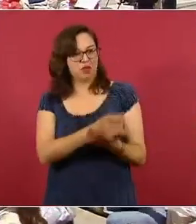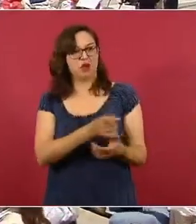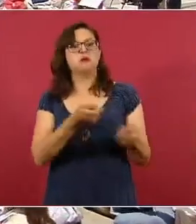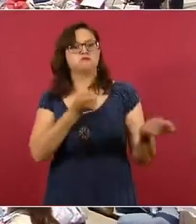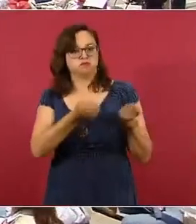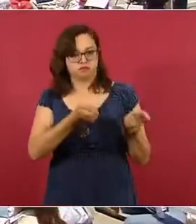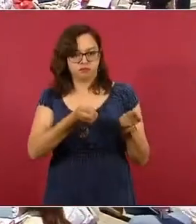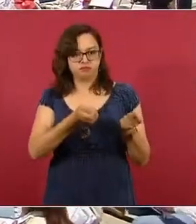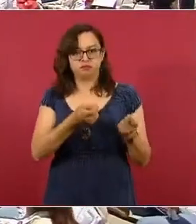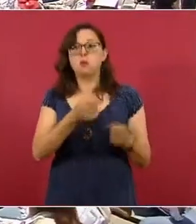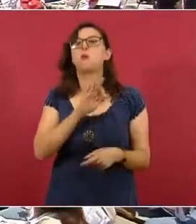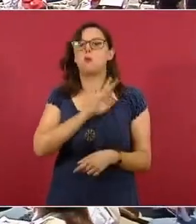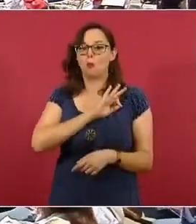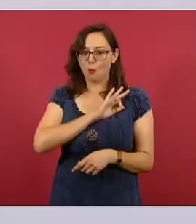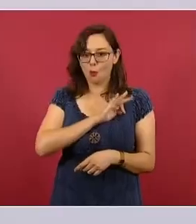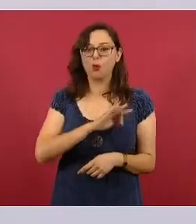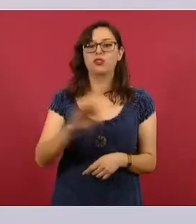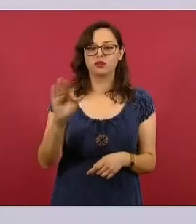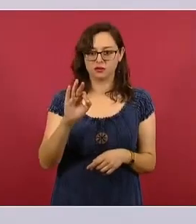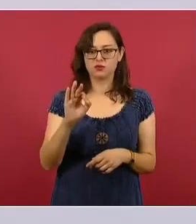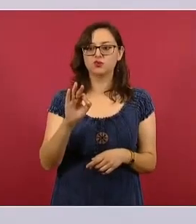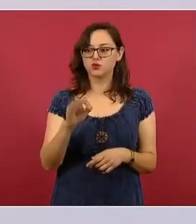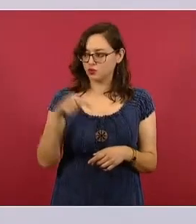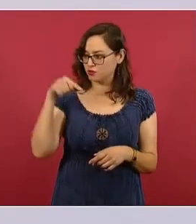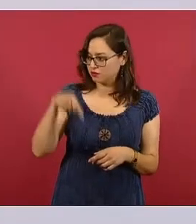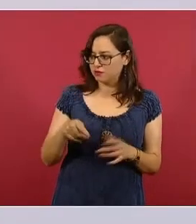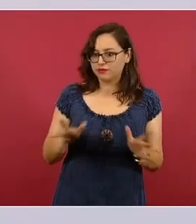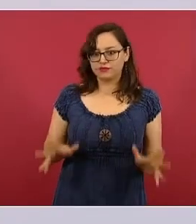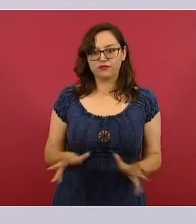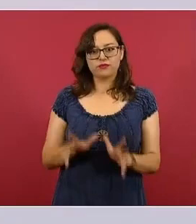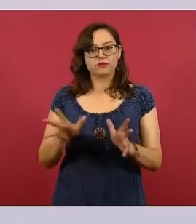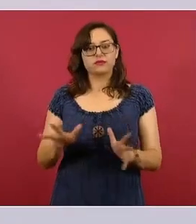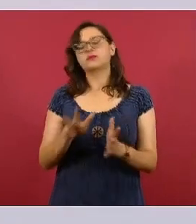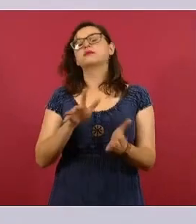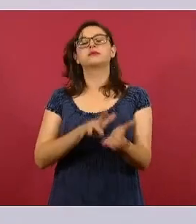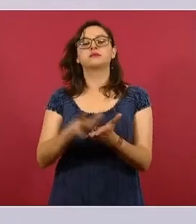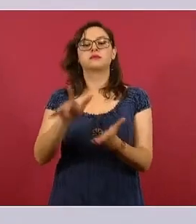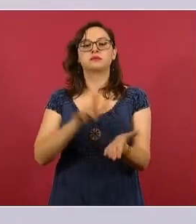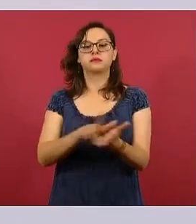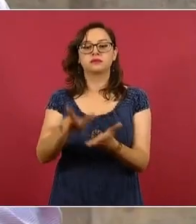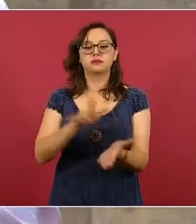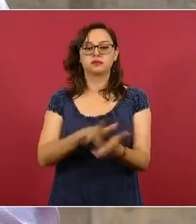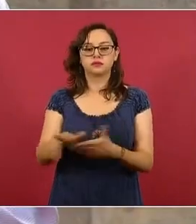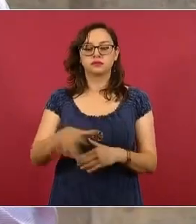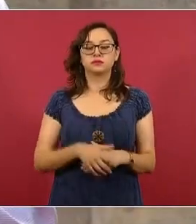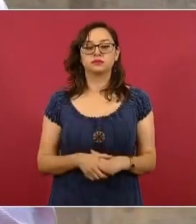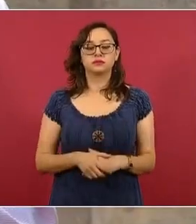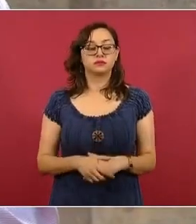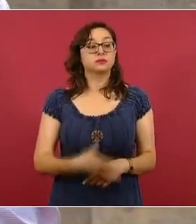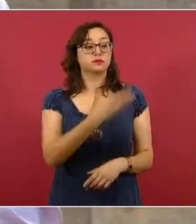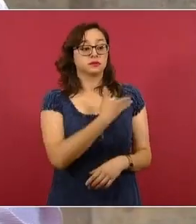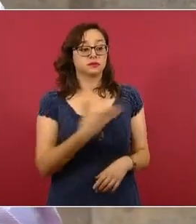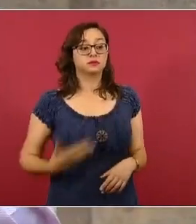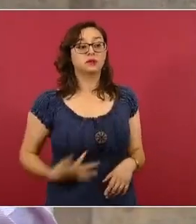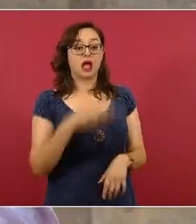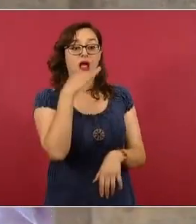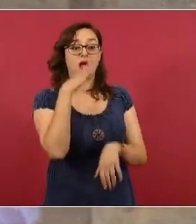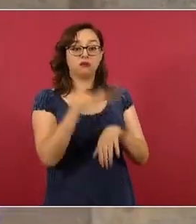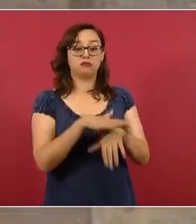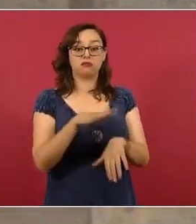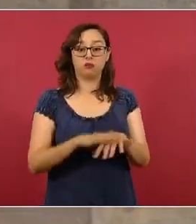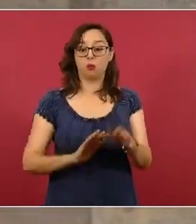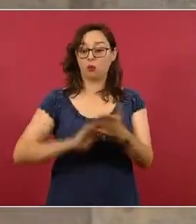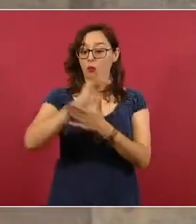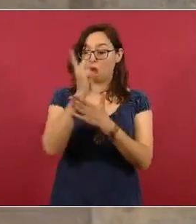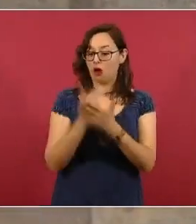a los productores. Señor Presidente, el programa de entrega de fertilizantes registra ya